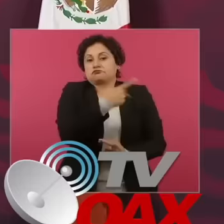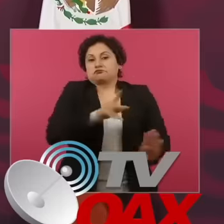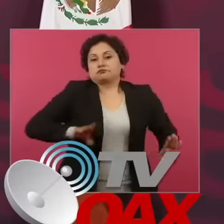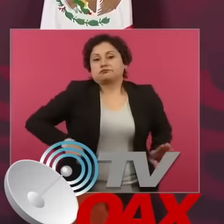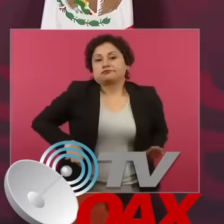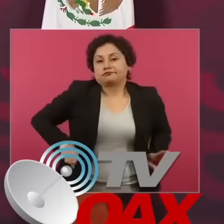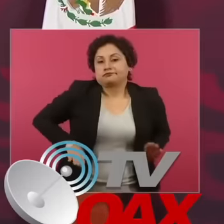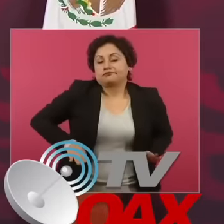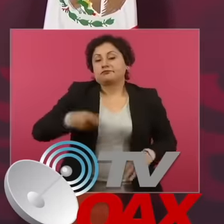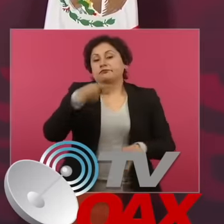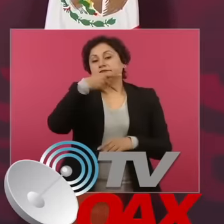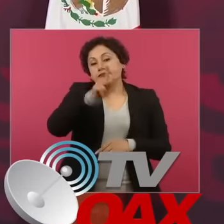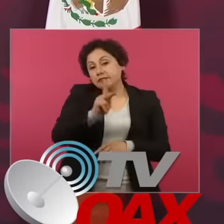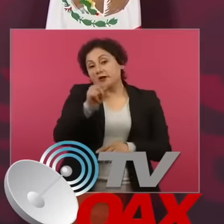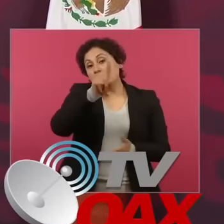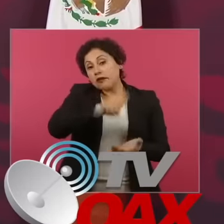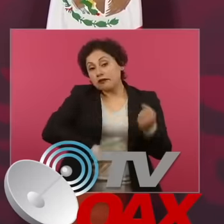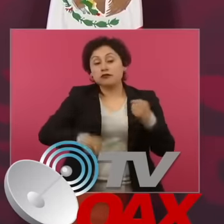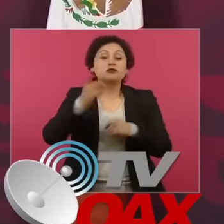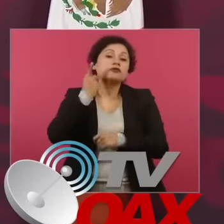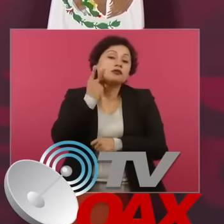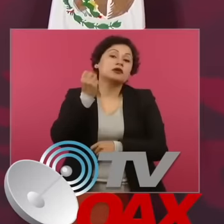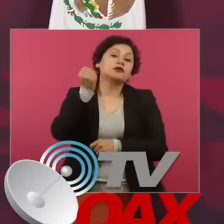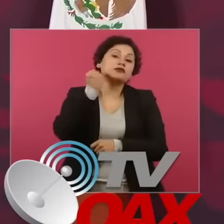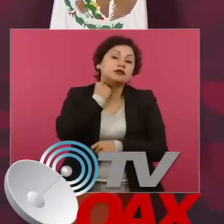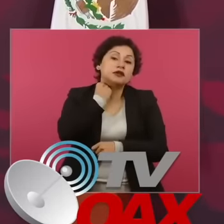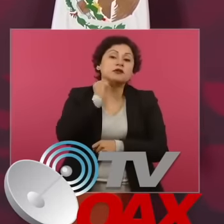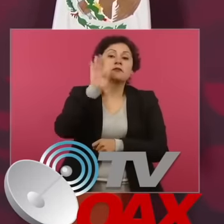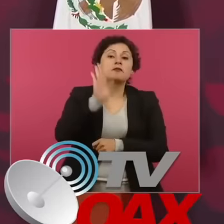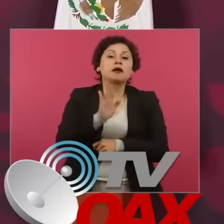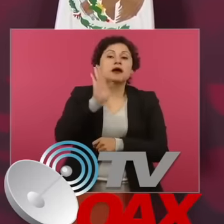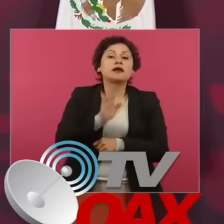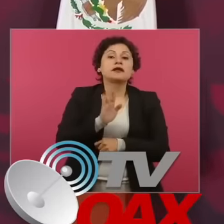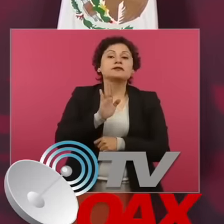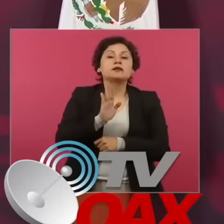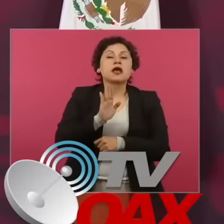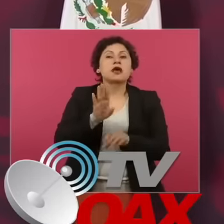Pero esos diputados, esos senadores, son como sus empleados.